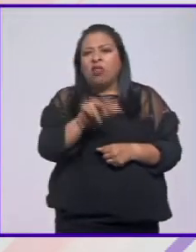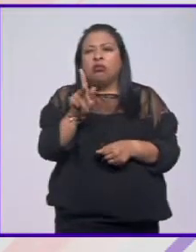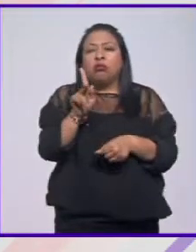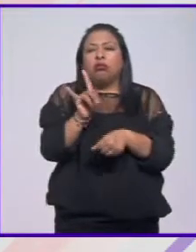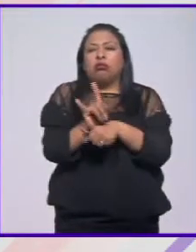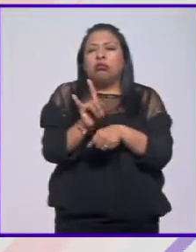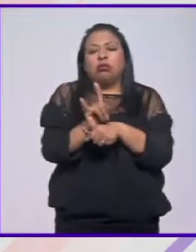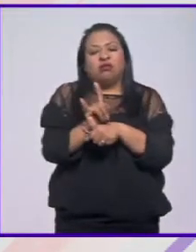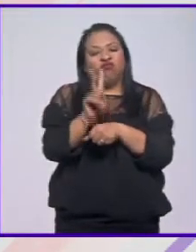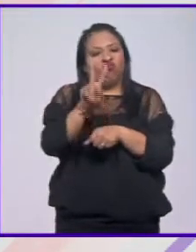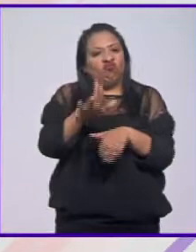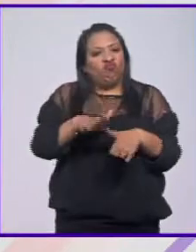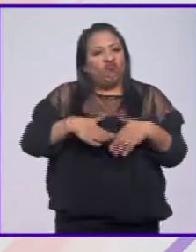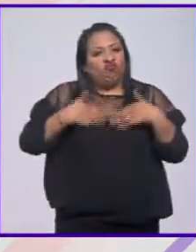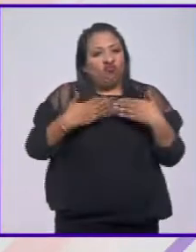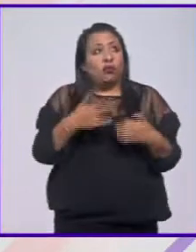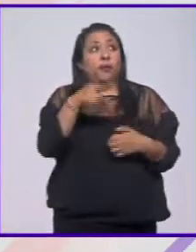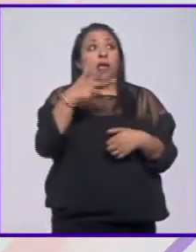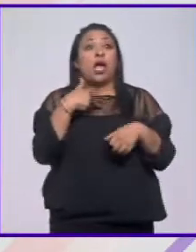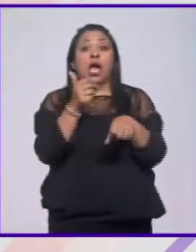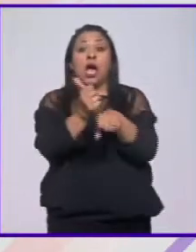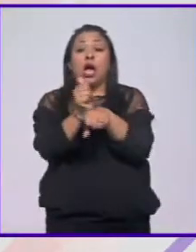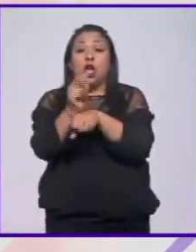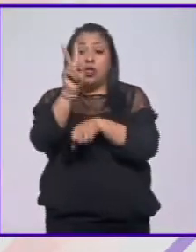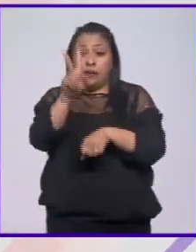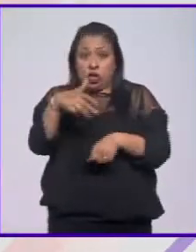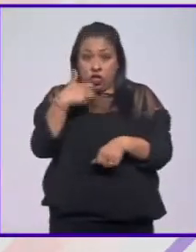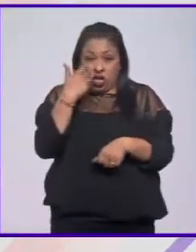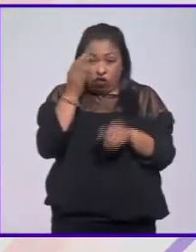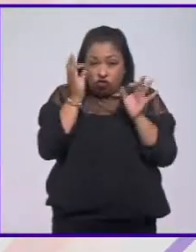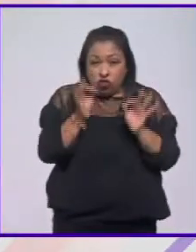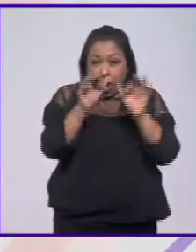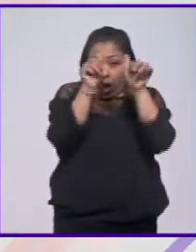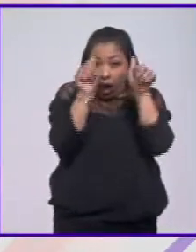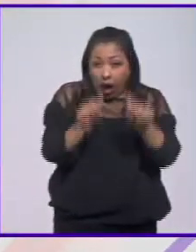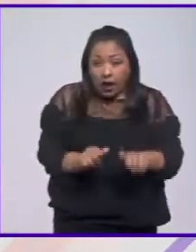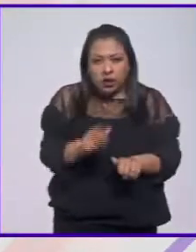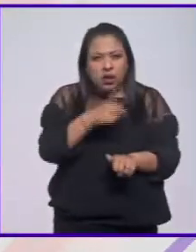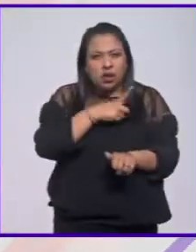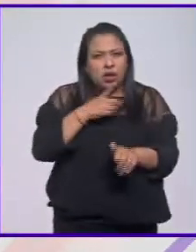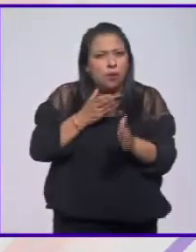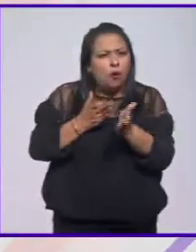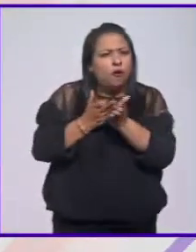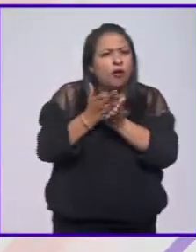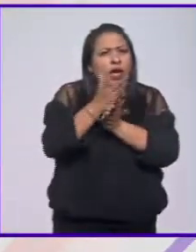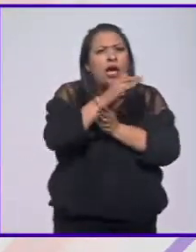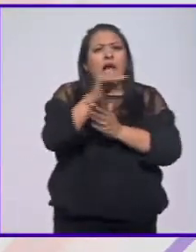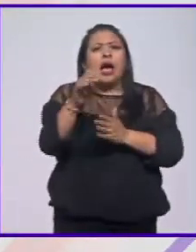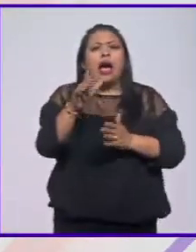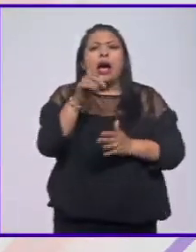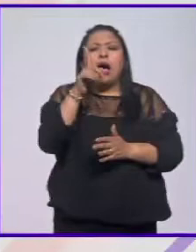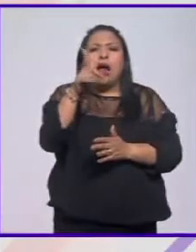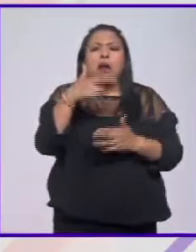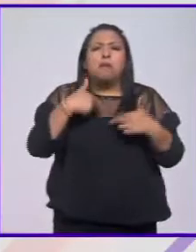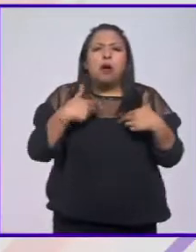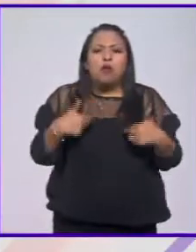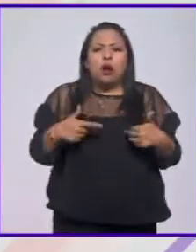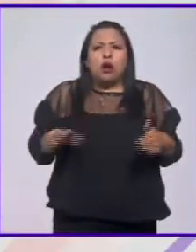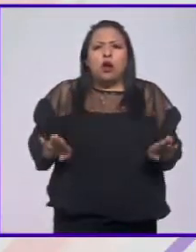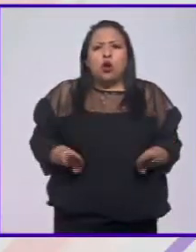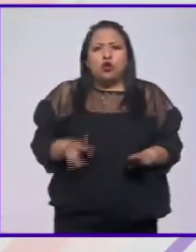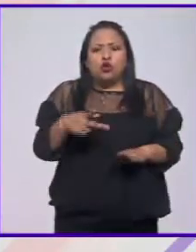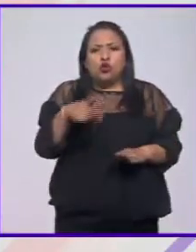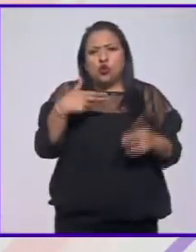ficción. Un actor que realmente pretende ser un artista tiene que ser un fiel reflejo del alma humana, del